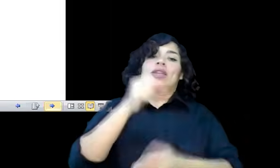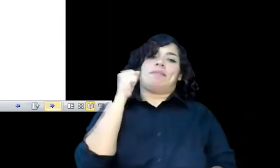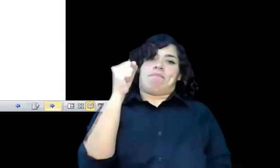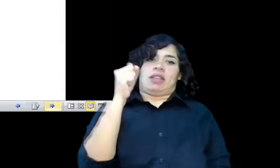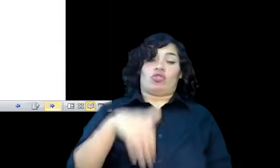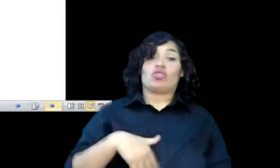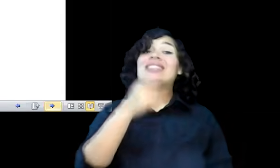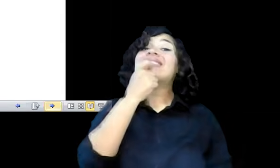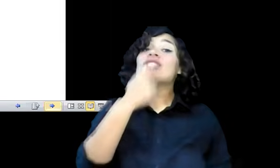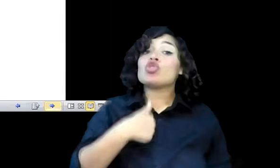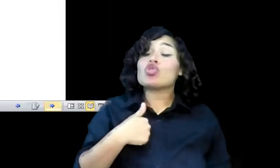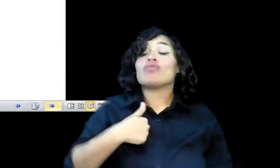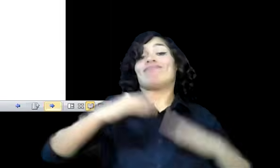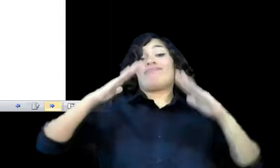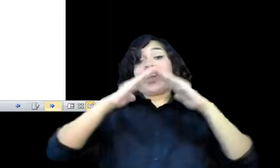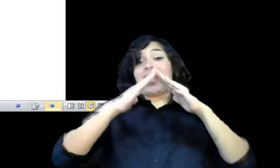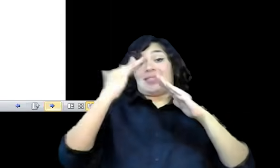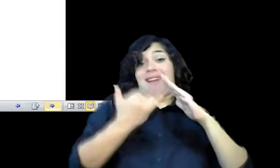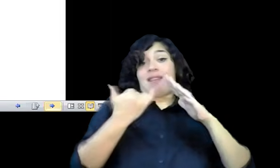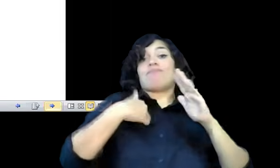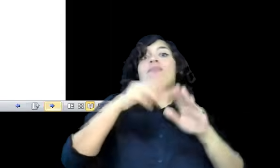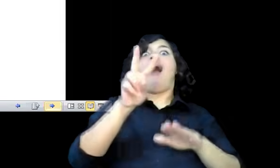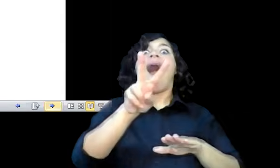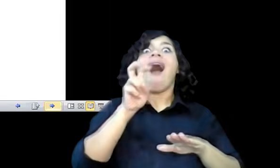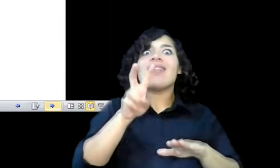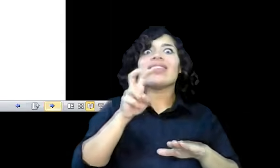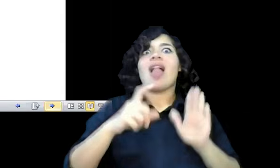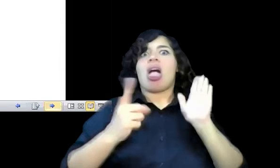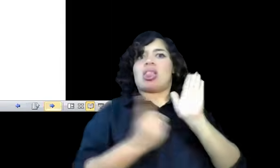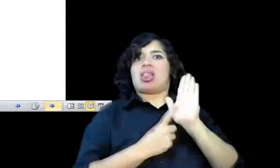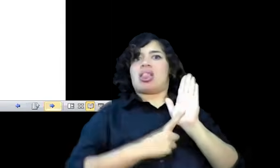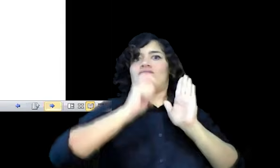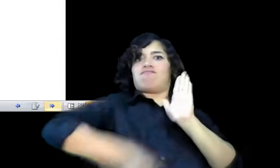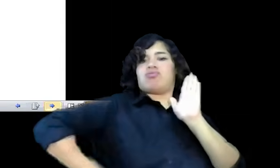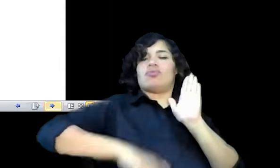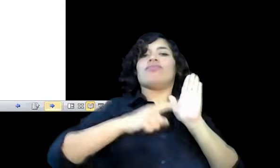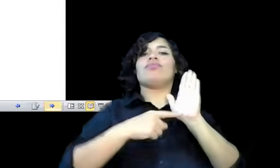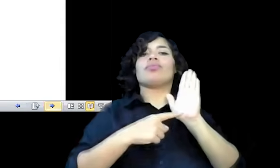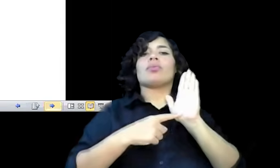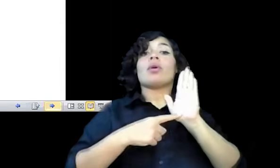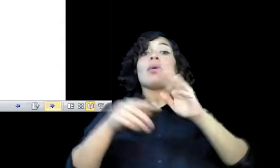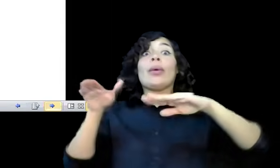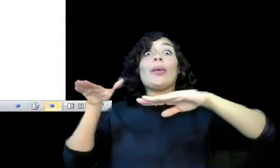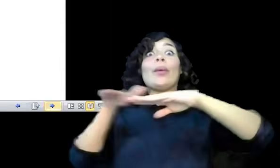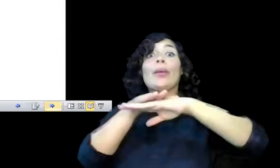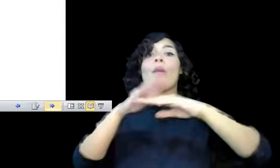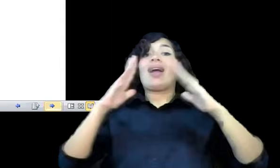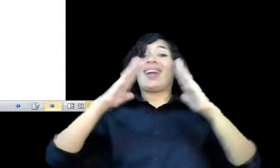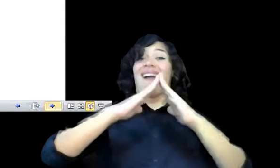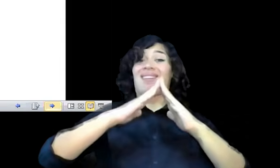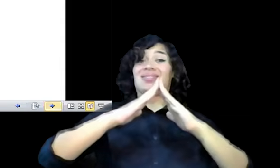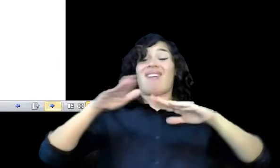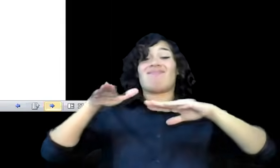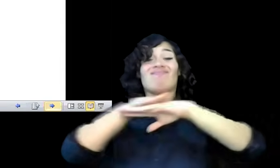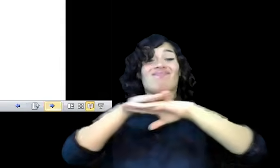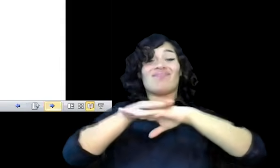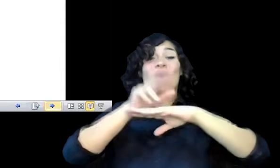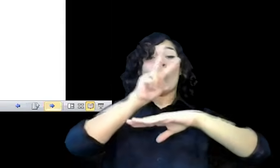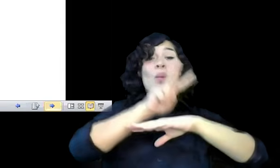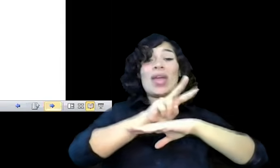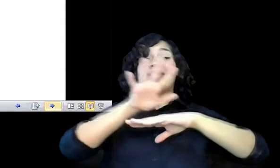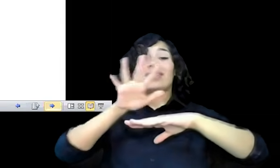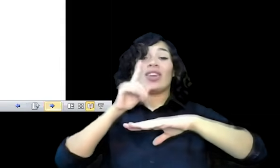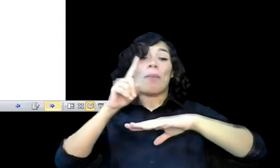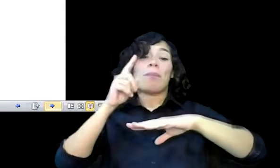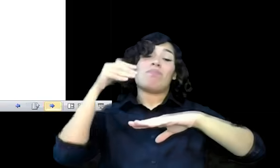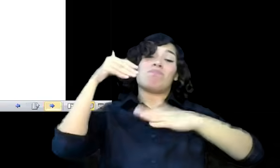yo tengo un inmueble, lo alquilo, el valor de mi inmueble no supera los 1.025 millones de pesos y yo subo el